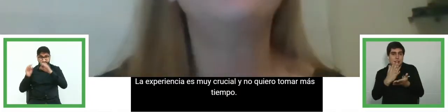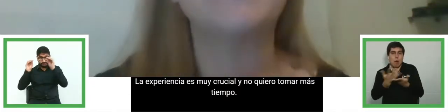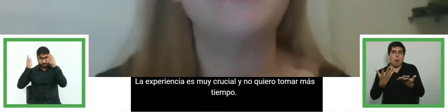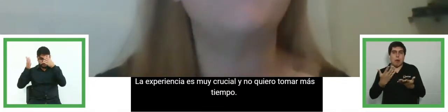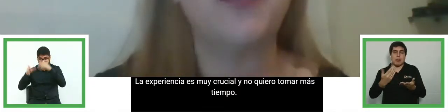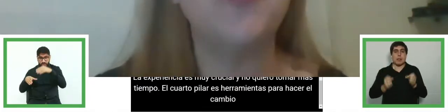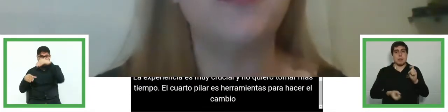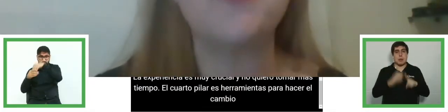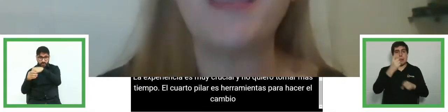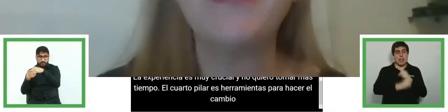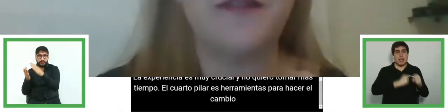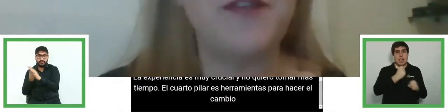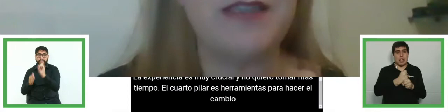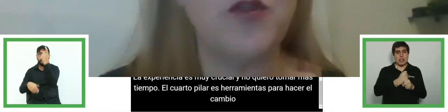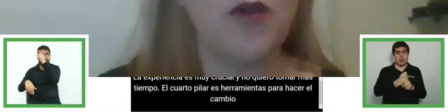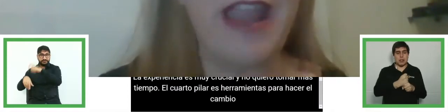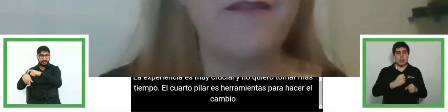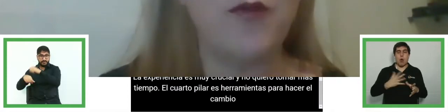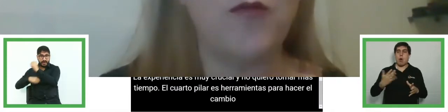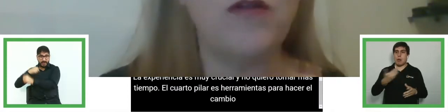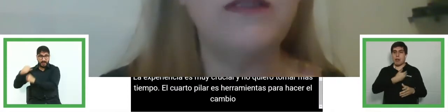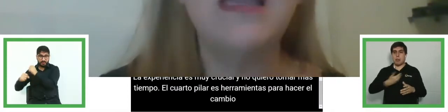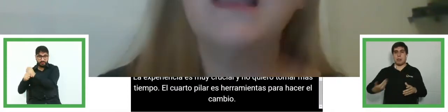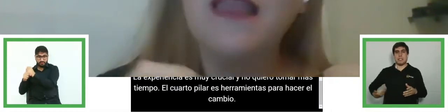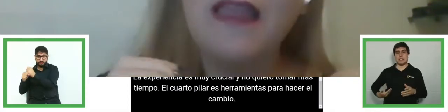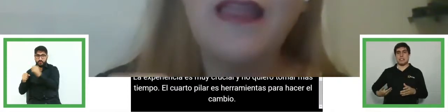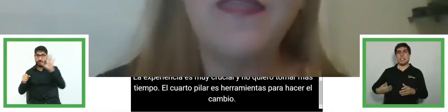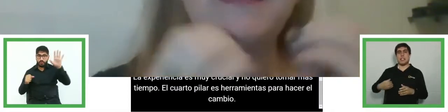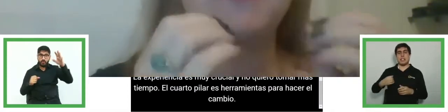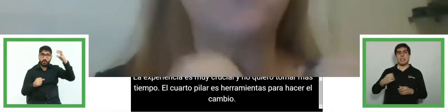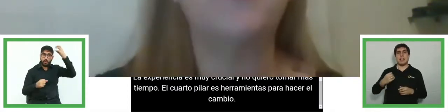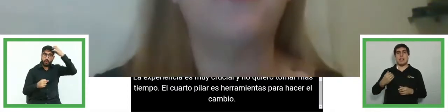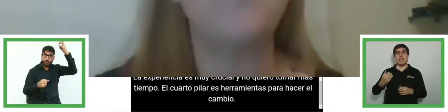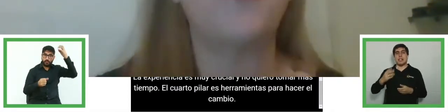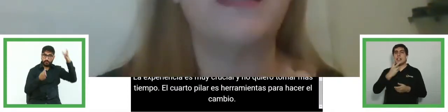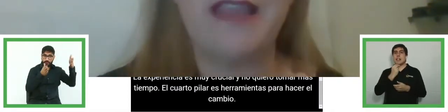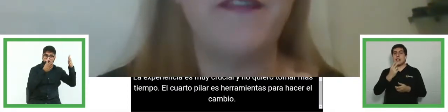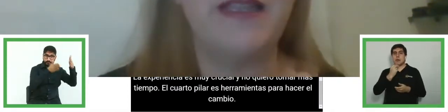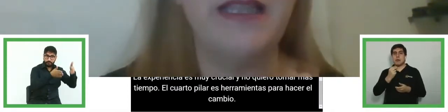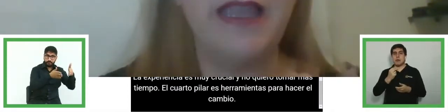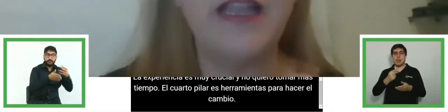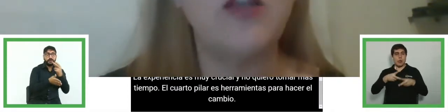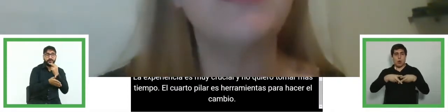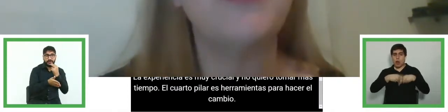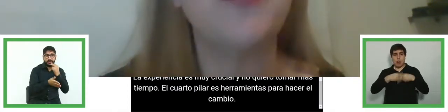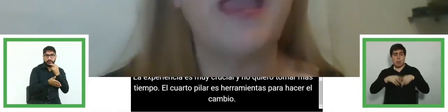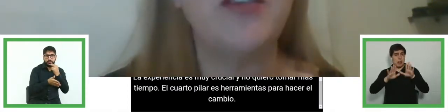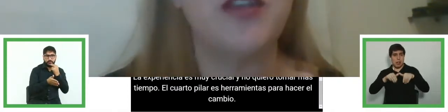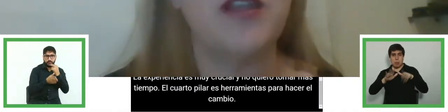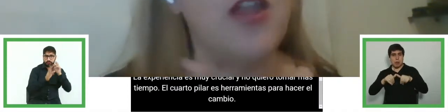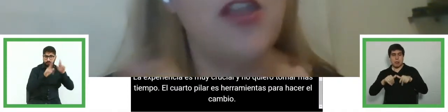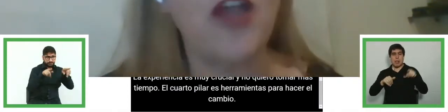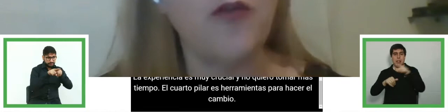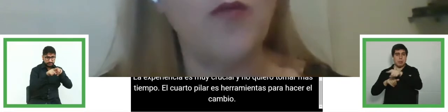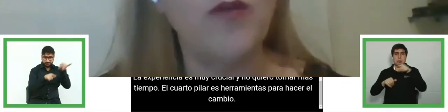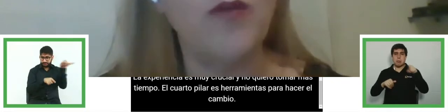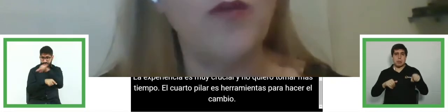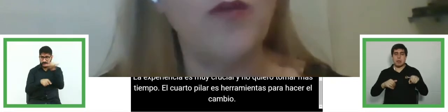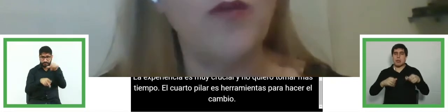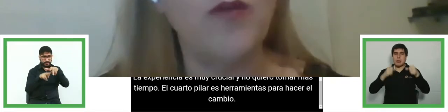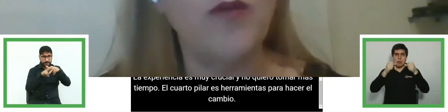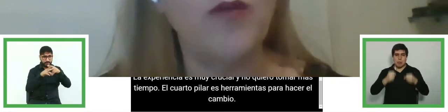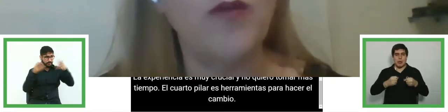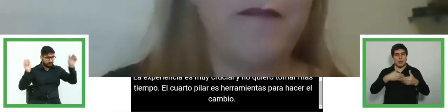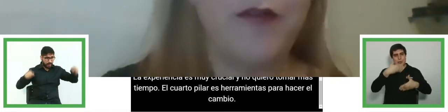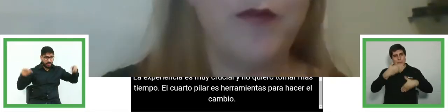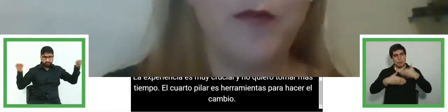Israel, una vez que hace esto y recibe las herramientas para hacer la diferencia en tu parte del mundo, esto definitivamente